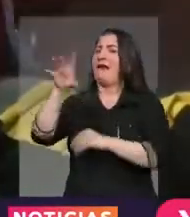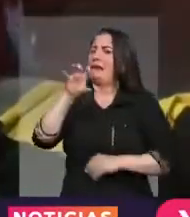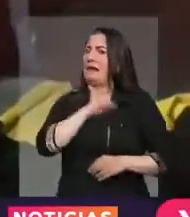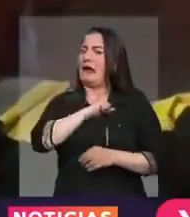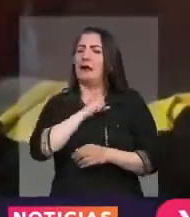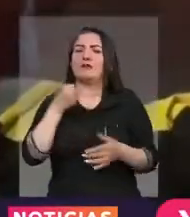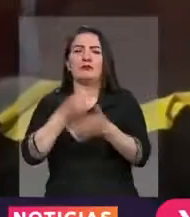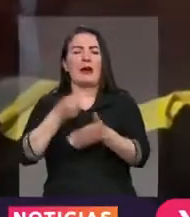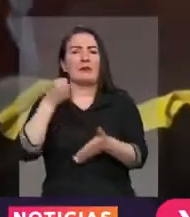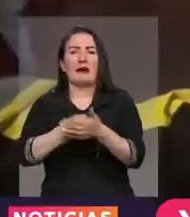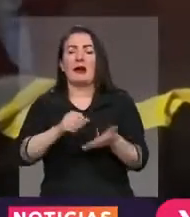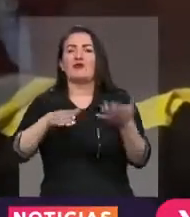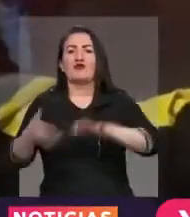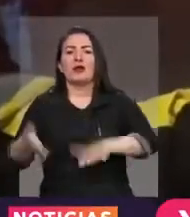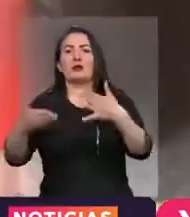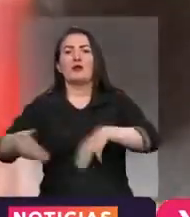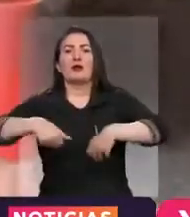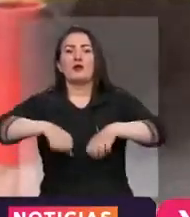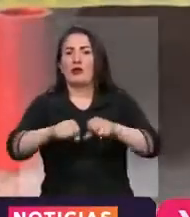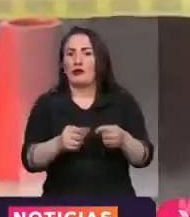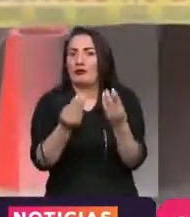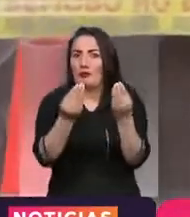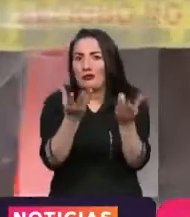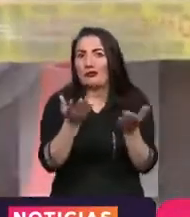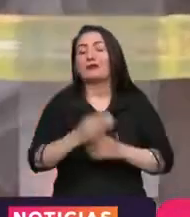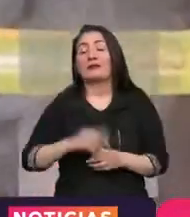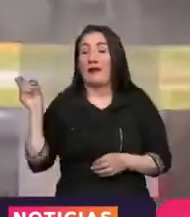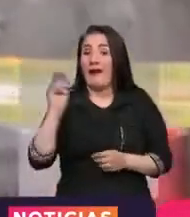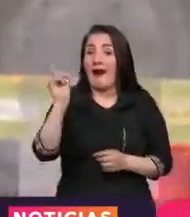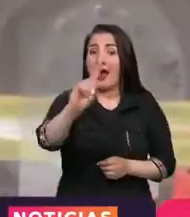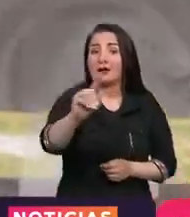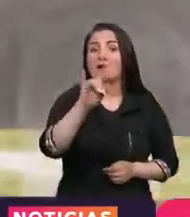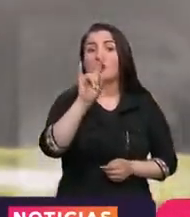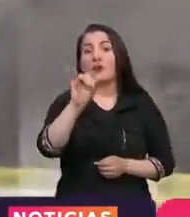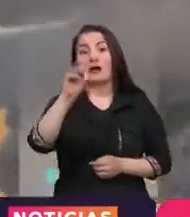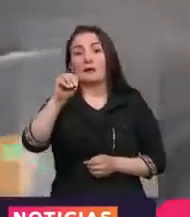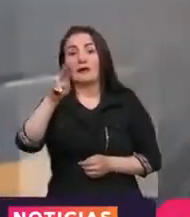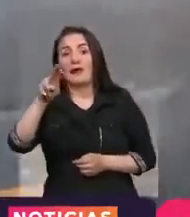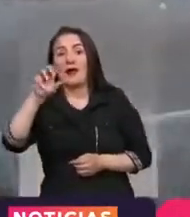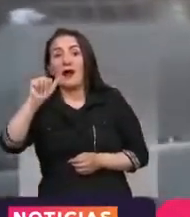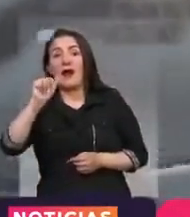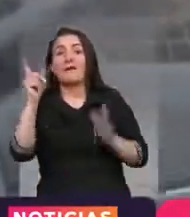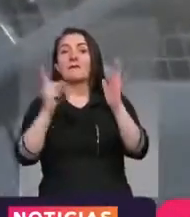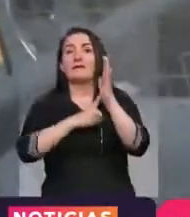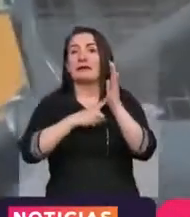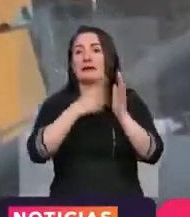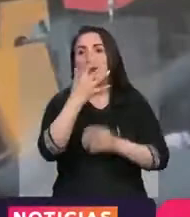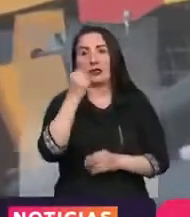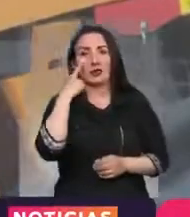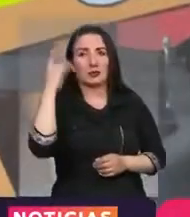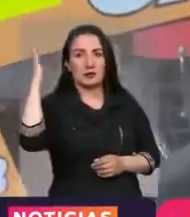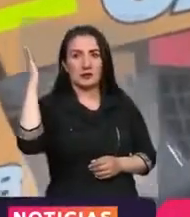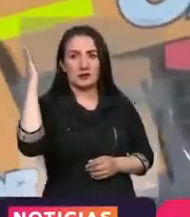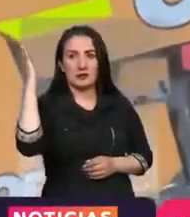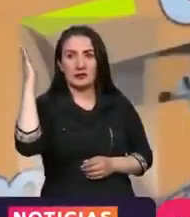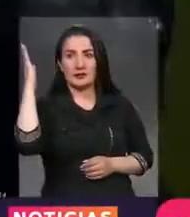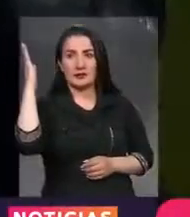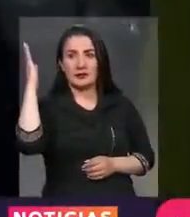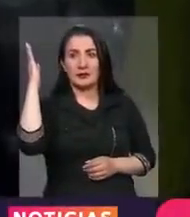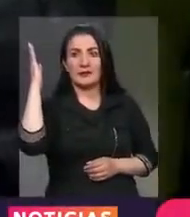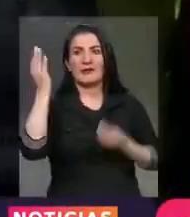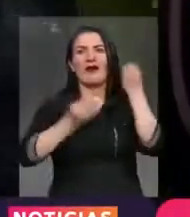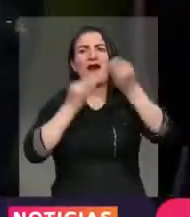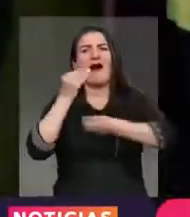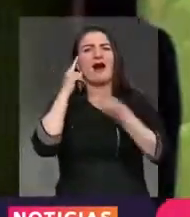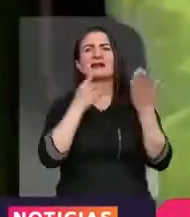han perdido la vida varios motociclistas. En lo corrido del año, la UMB ha mejorado 1.576 metros cuadrados en vías, una